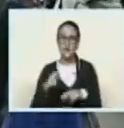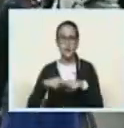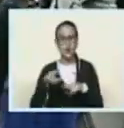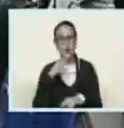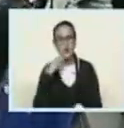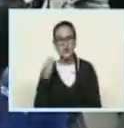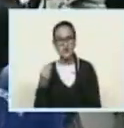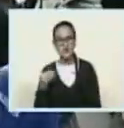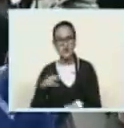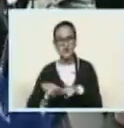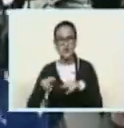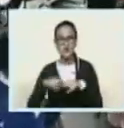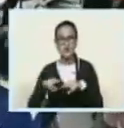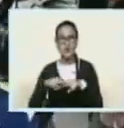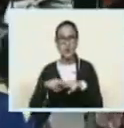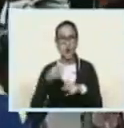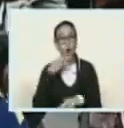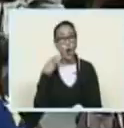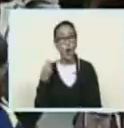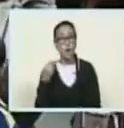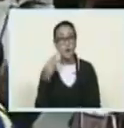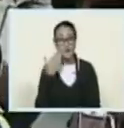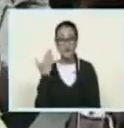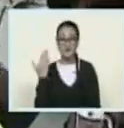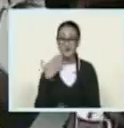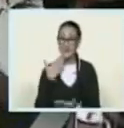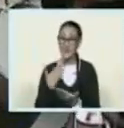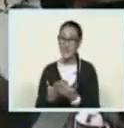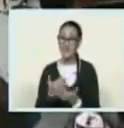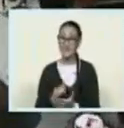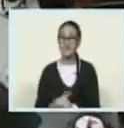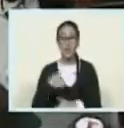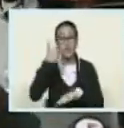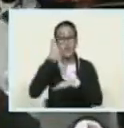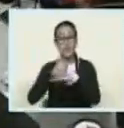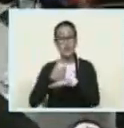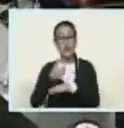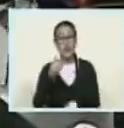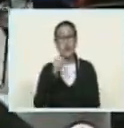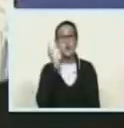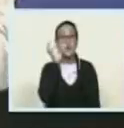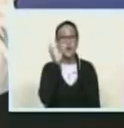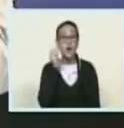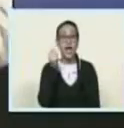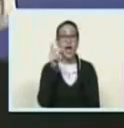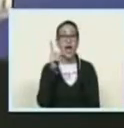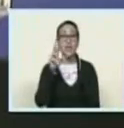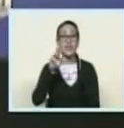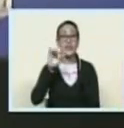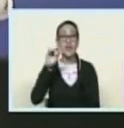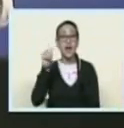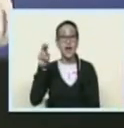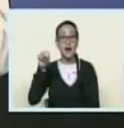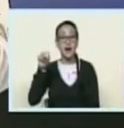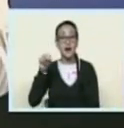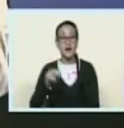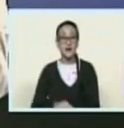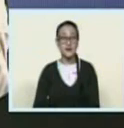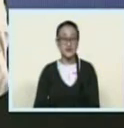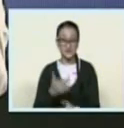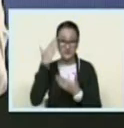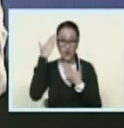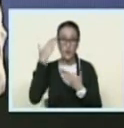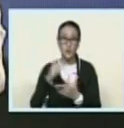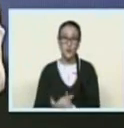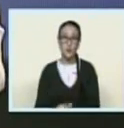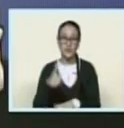y jóvenes del sistema de orquesta, a su director Adrián Hernández. ¿Dónde está Adrián?